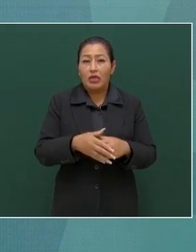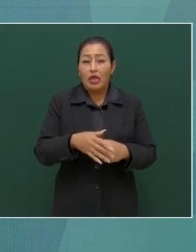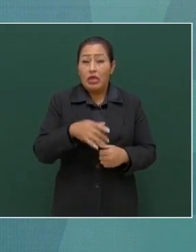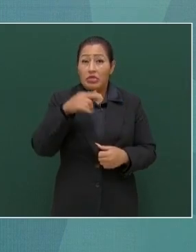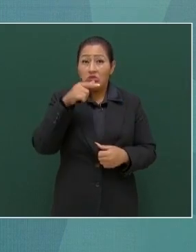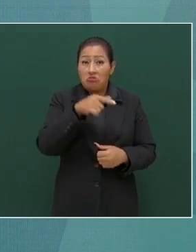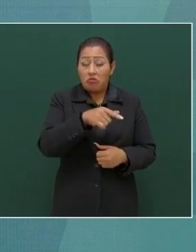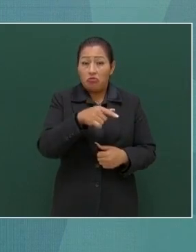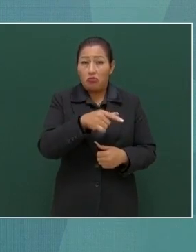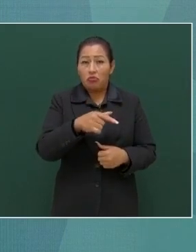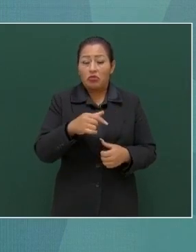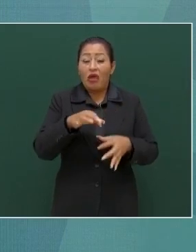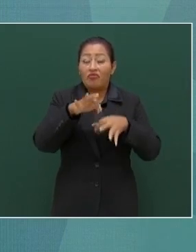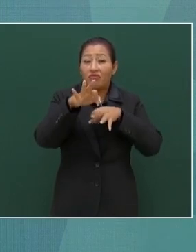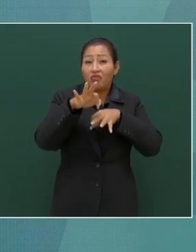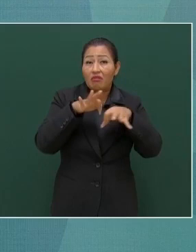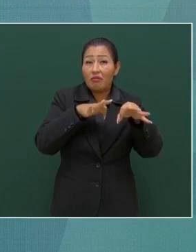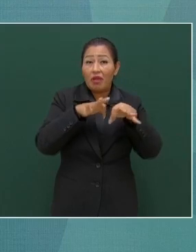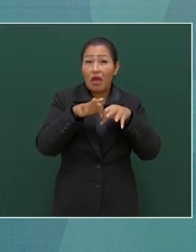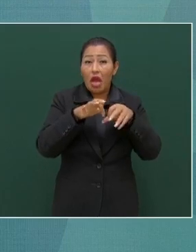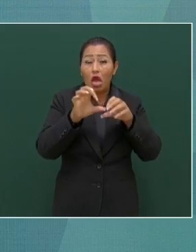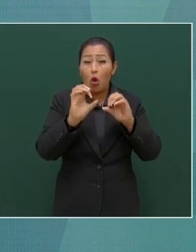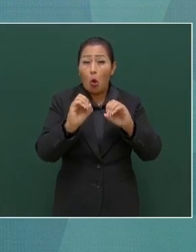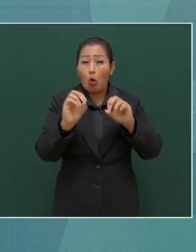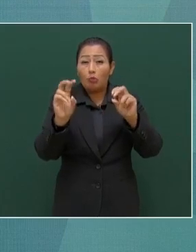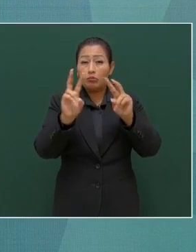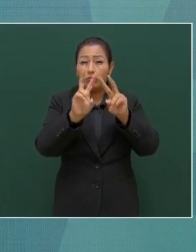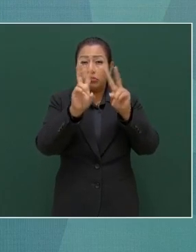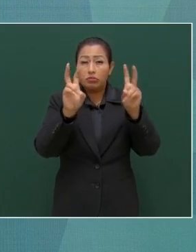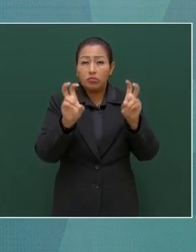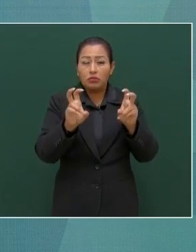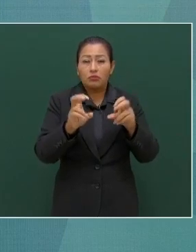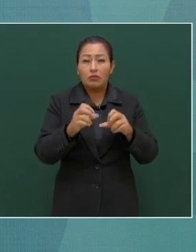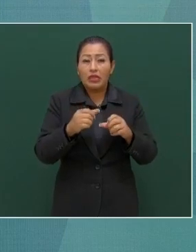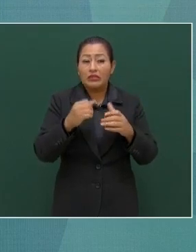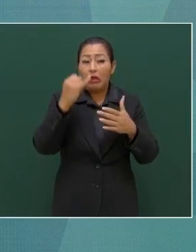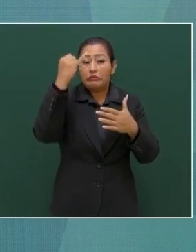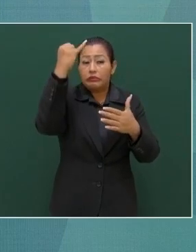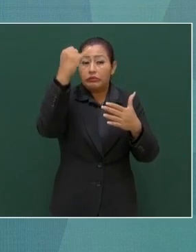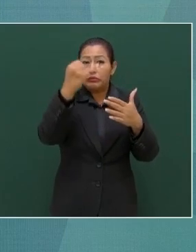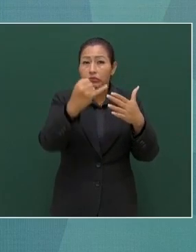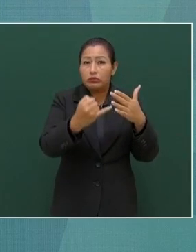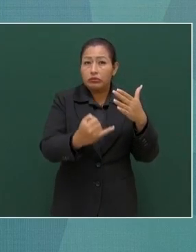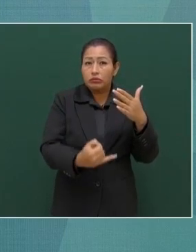tratar los temas de fondo,